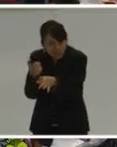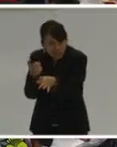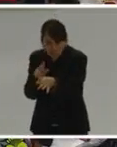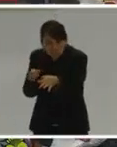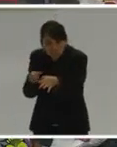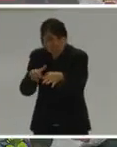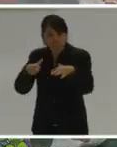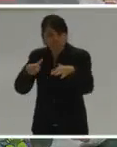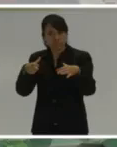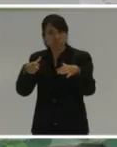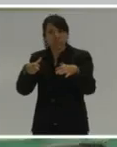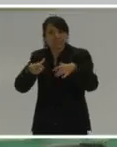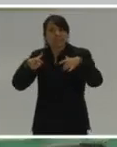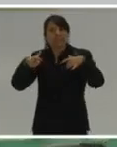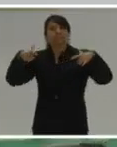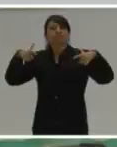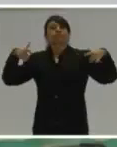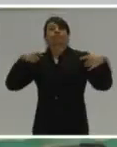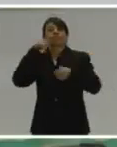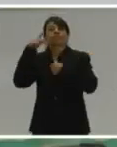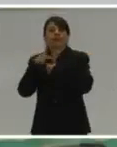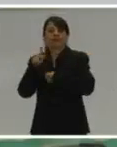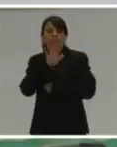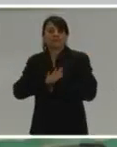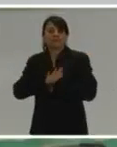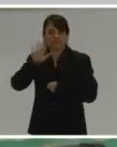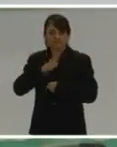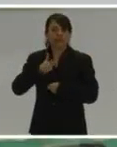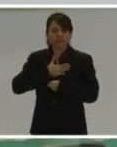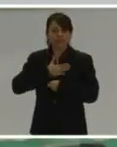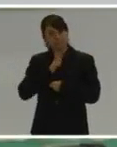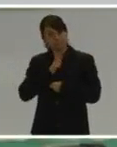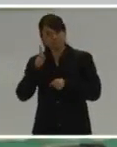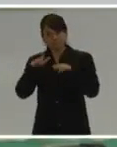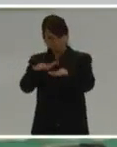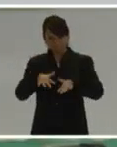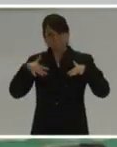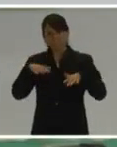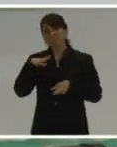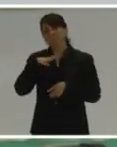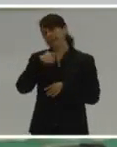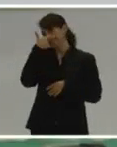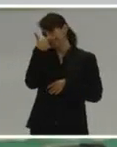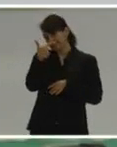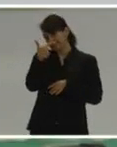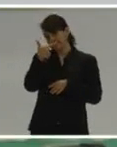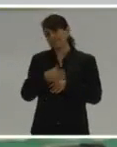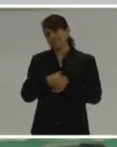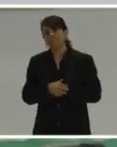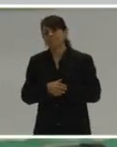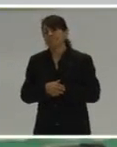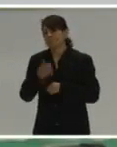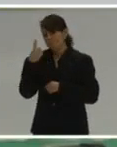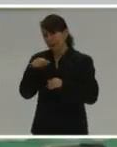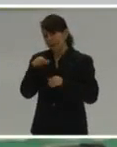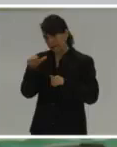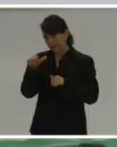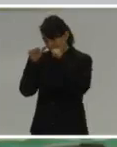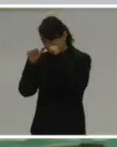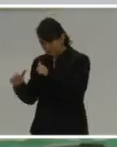el Parlamento tenemos 7 circunscripciones indígenas, exclusivamente para pueblos minoritarios,